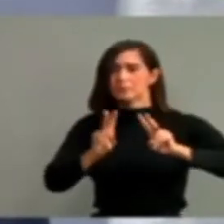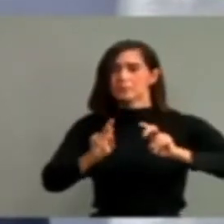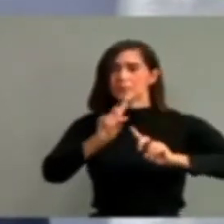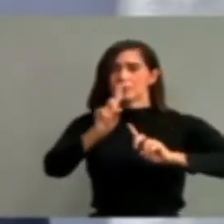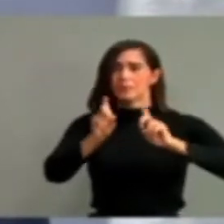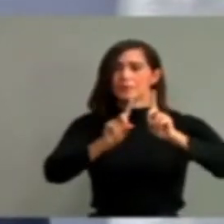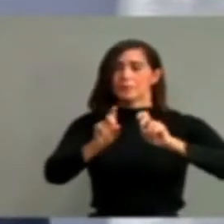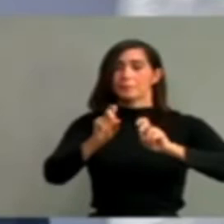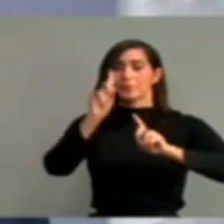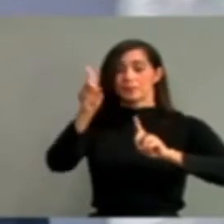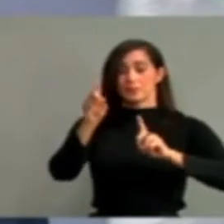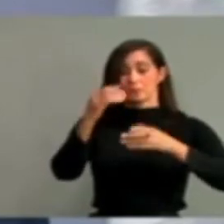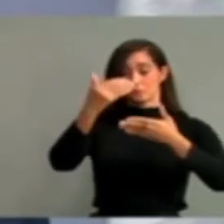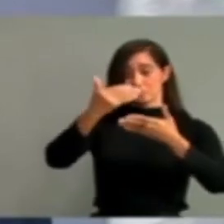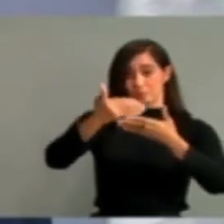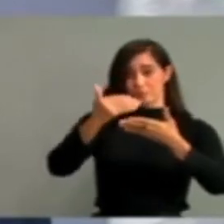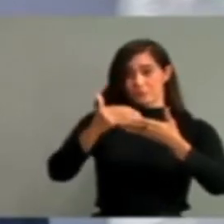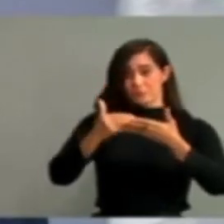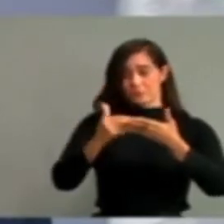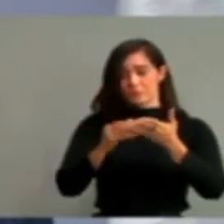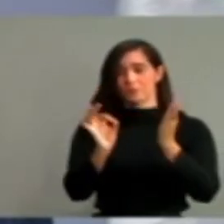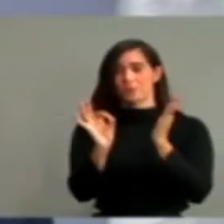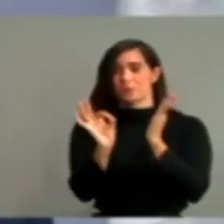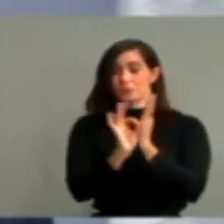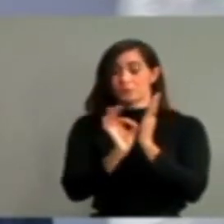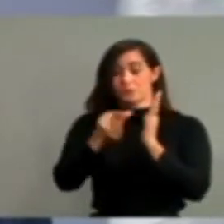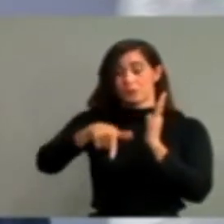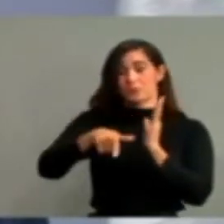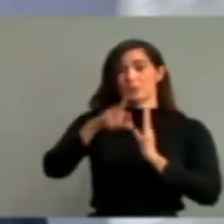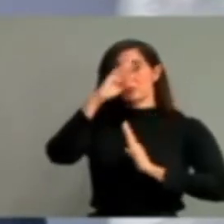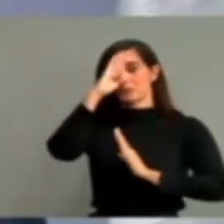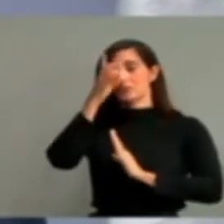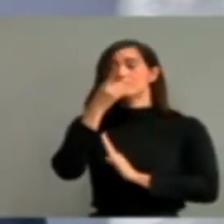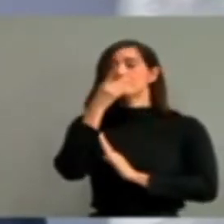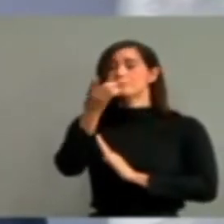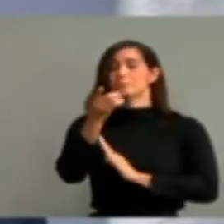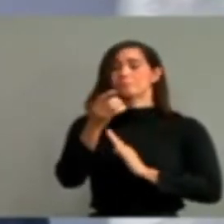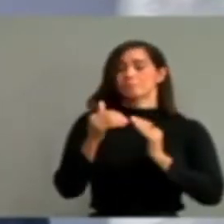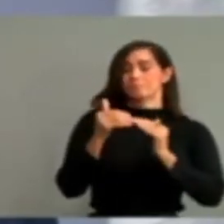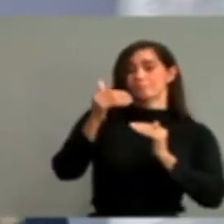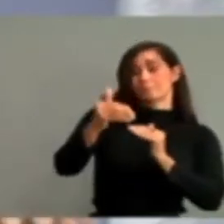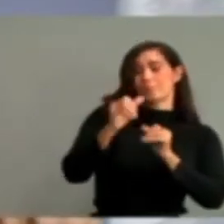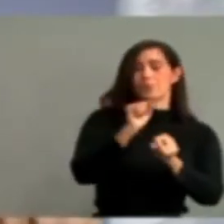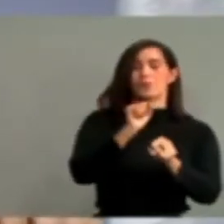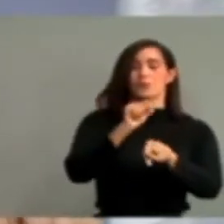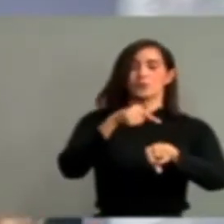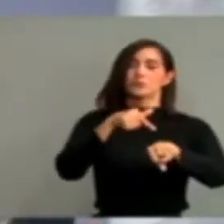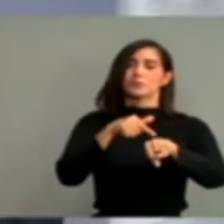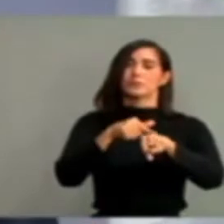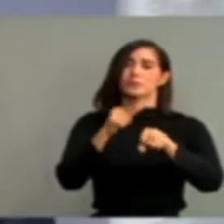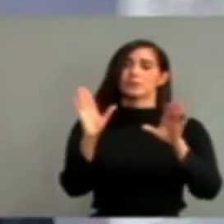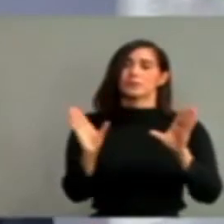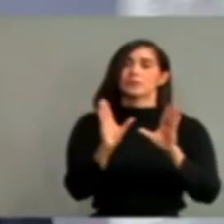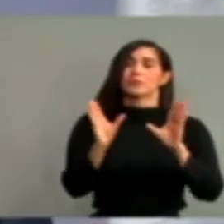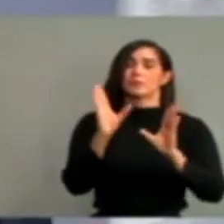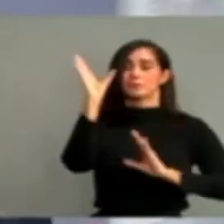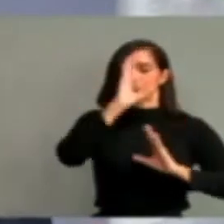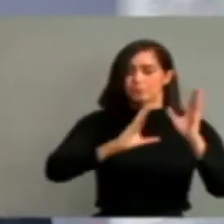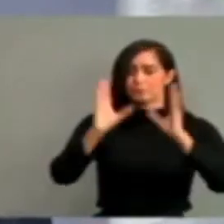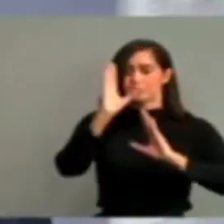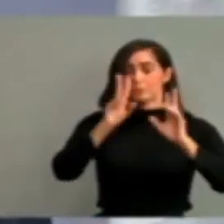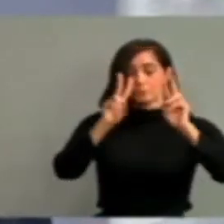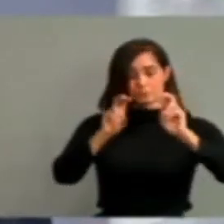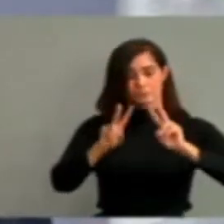según la metodología funcionando en el país durante muchos tiempos se hace por búsqueda